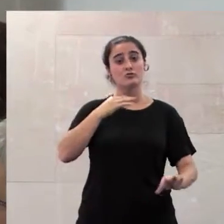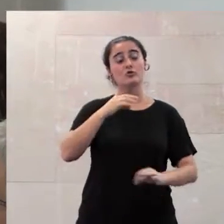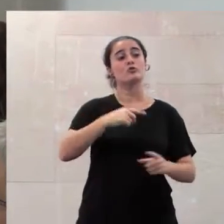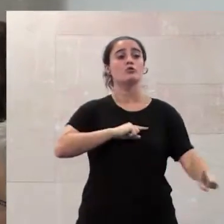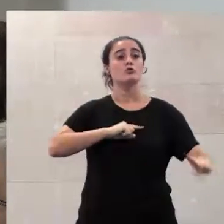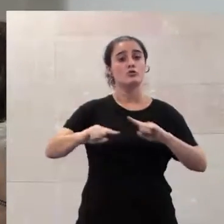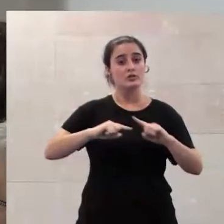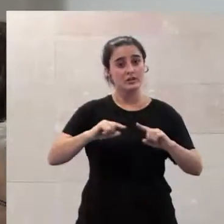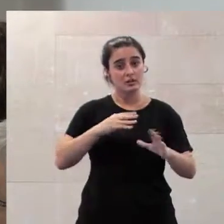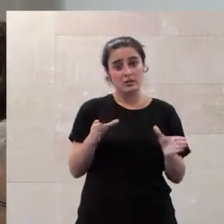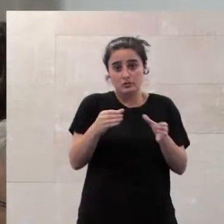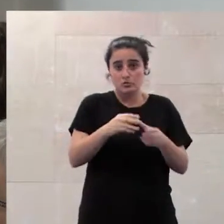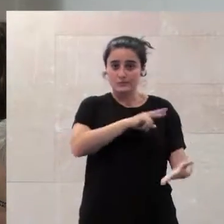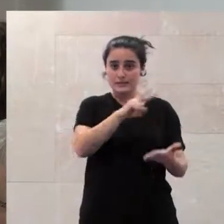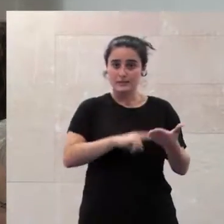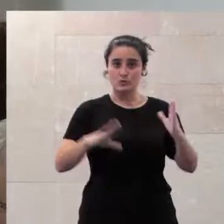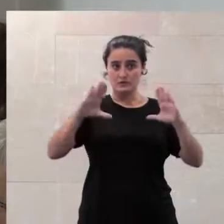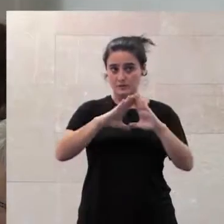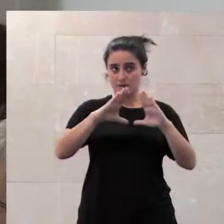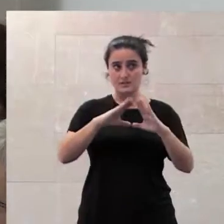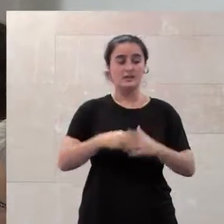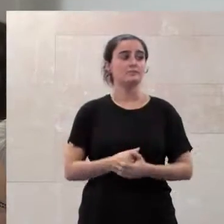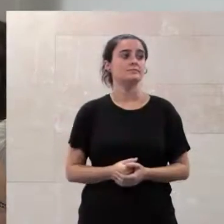coordinadora del Club de Lectura Feminista.